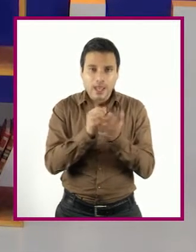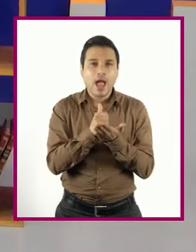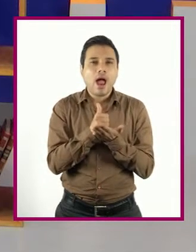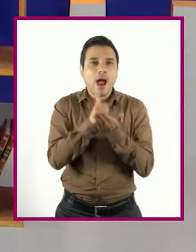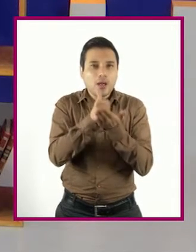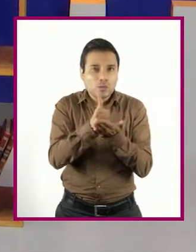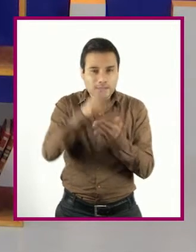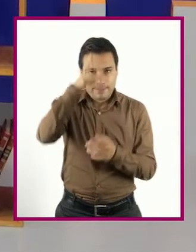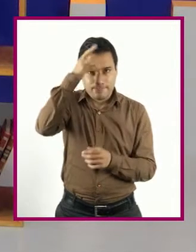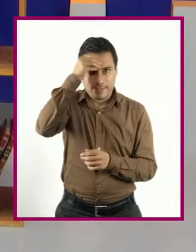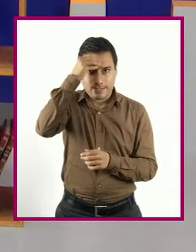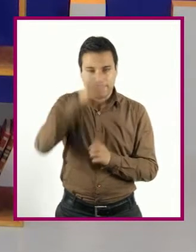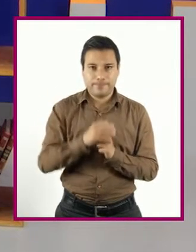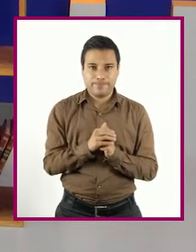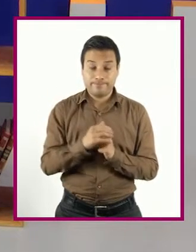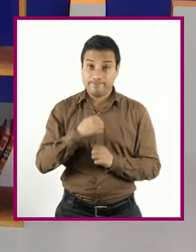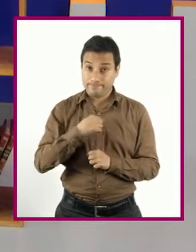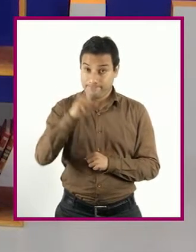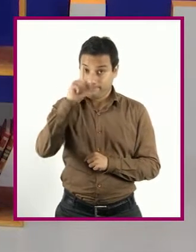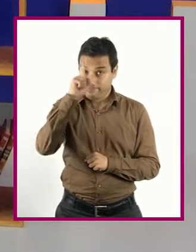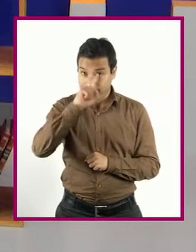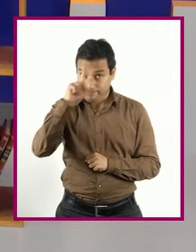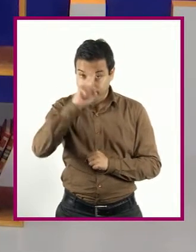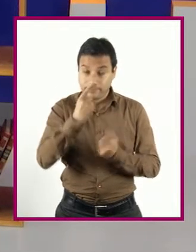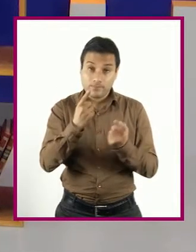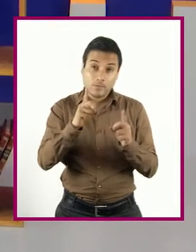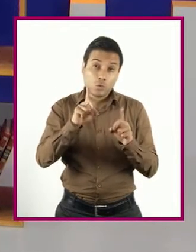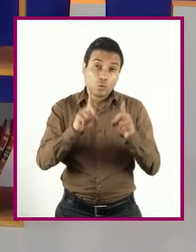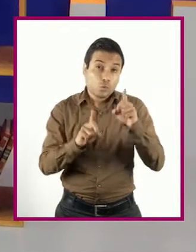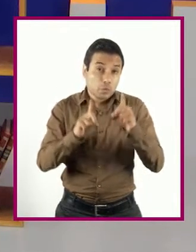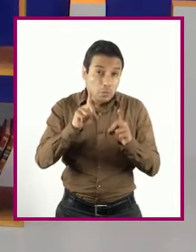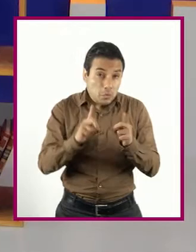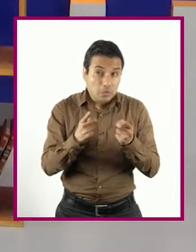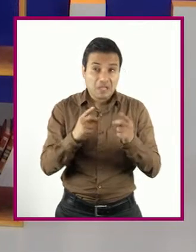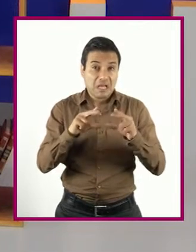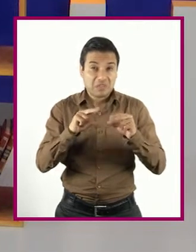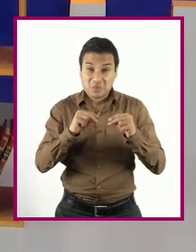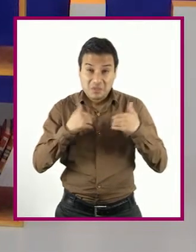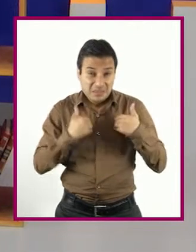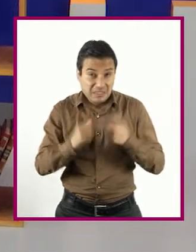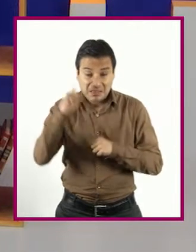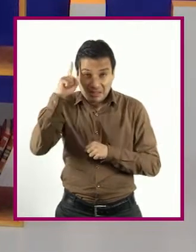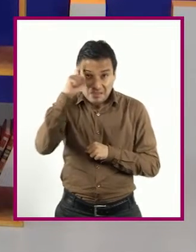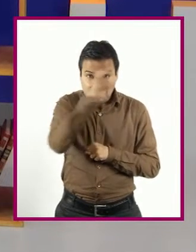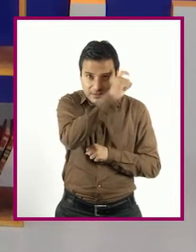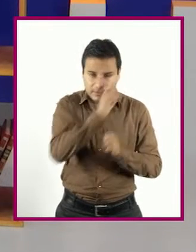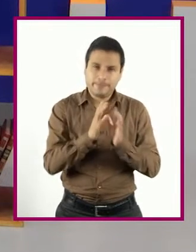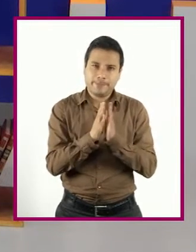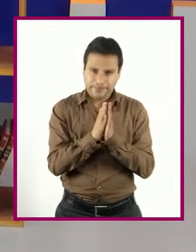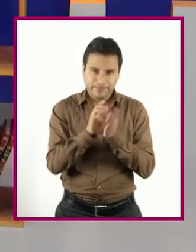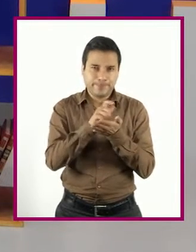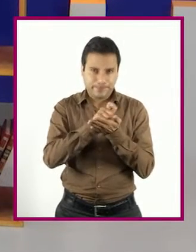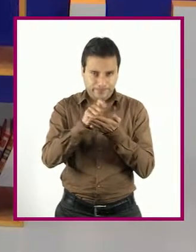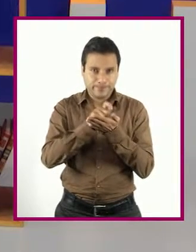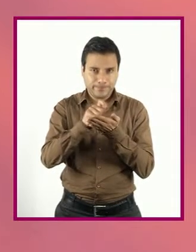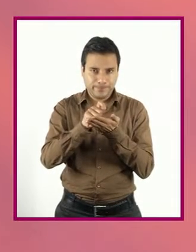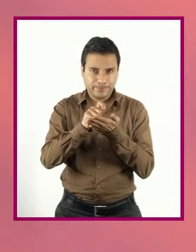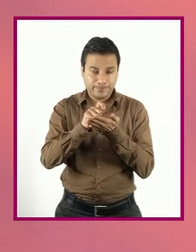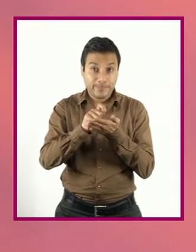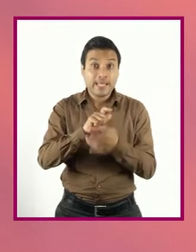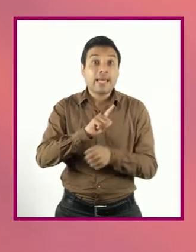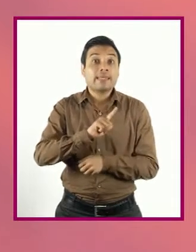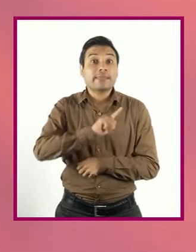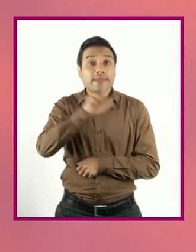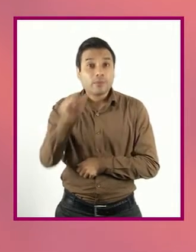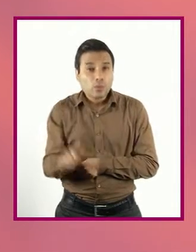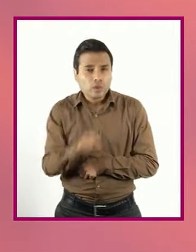conocimiento, así que les recomiendo llevar un registro de las dudas, inquietudes o dificultades que surjan al resolver los planteamientos, pues muchas de